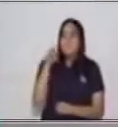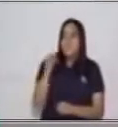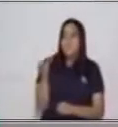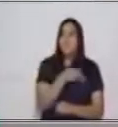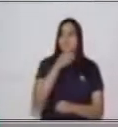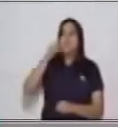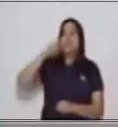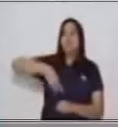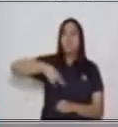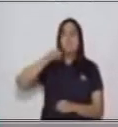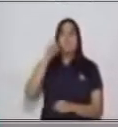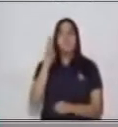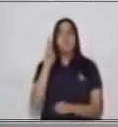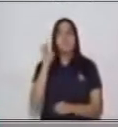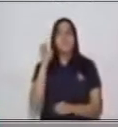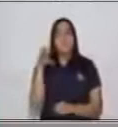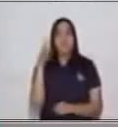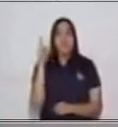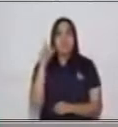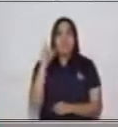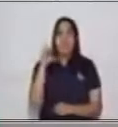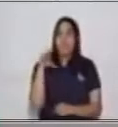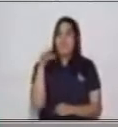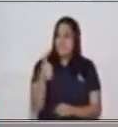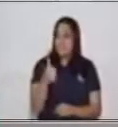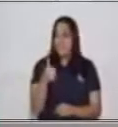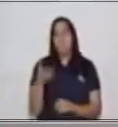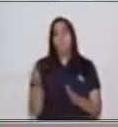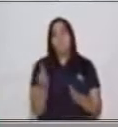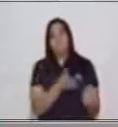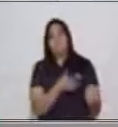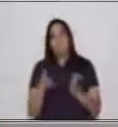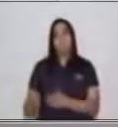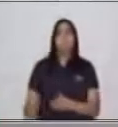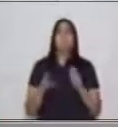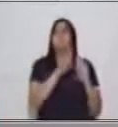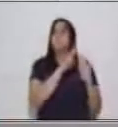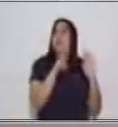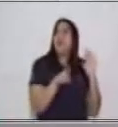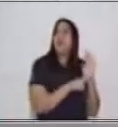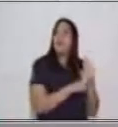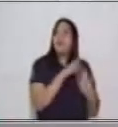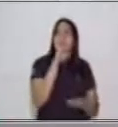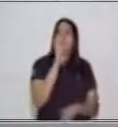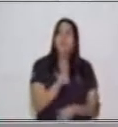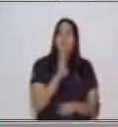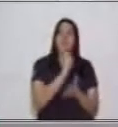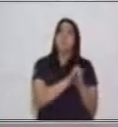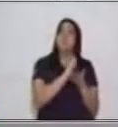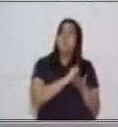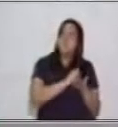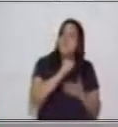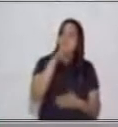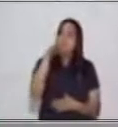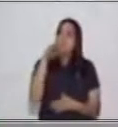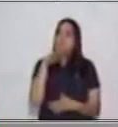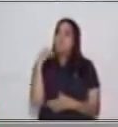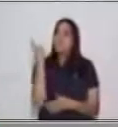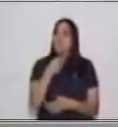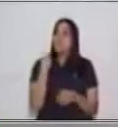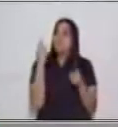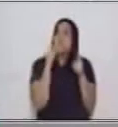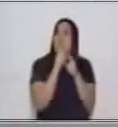con Z. La regla número 4, ¿a qué se refiere o qué expresa la regla número 4? Que se escriben con Z